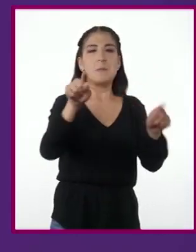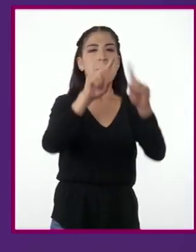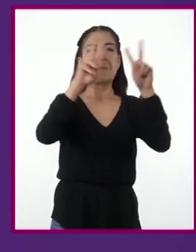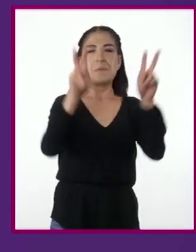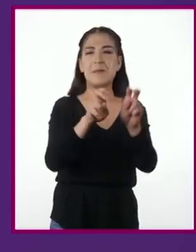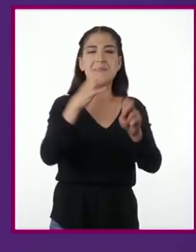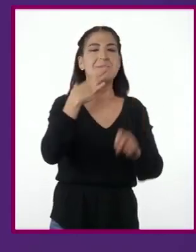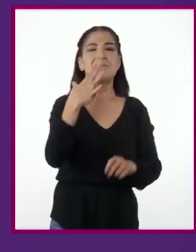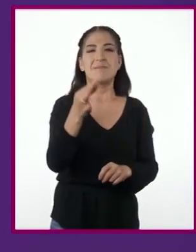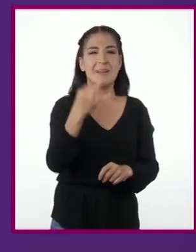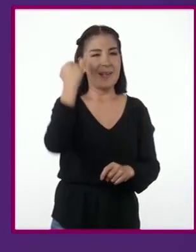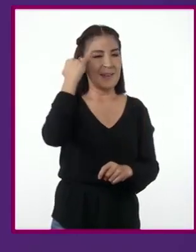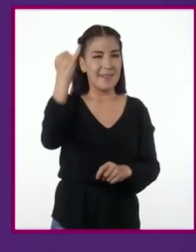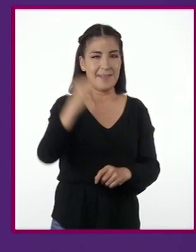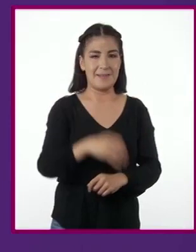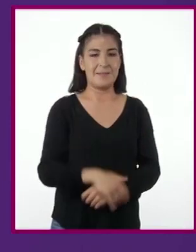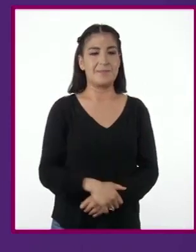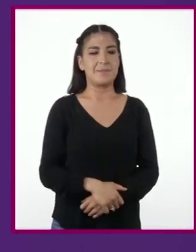ideas esenciales.